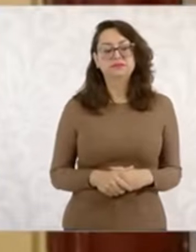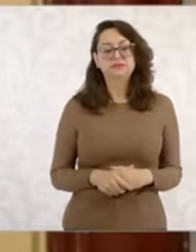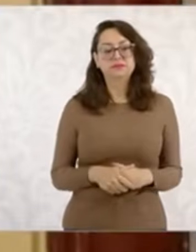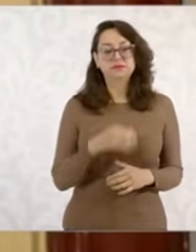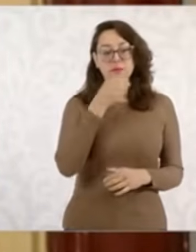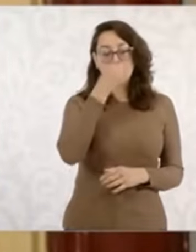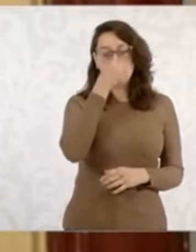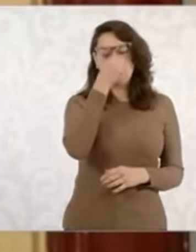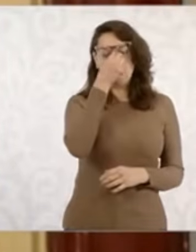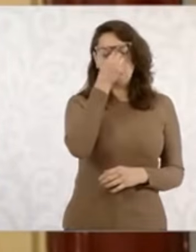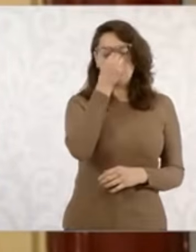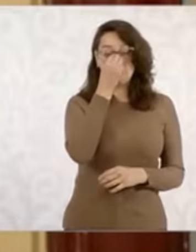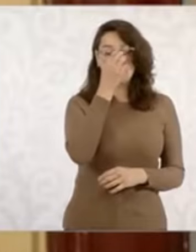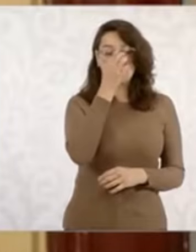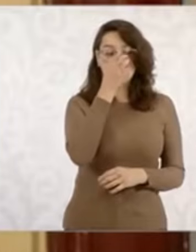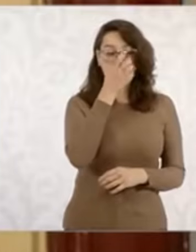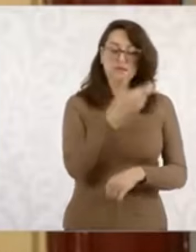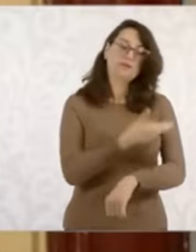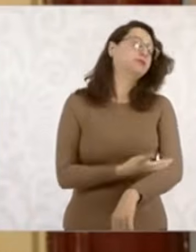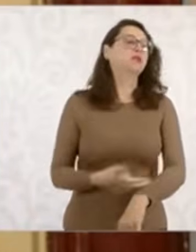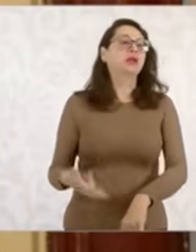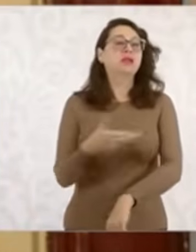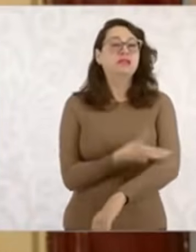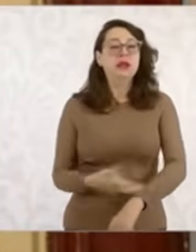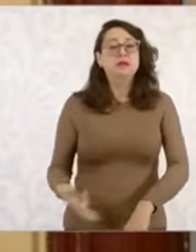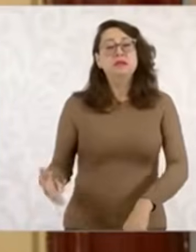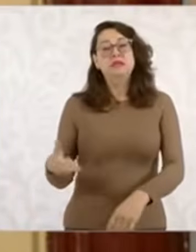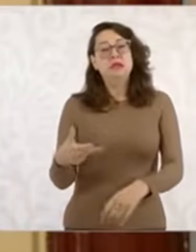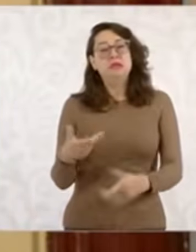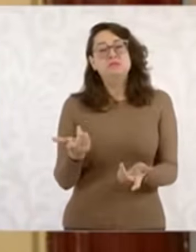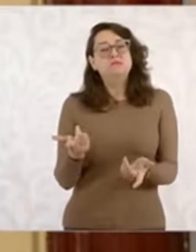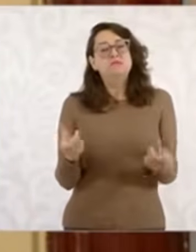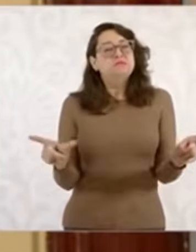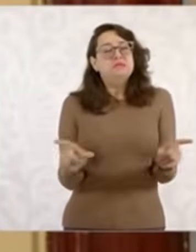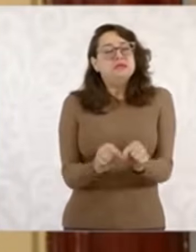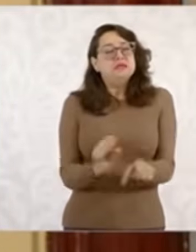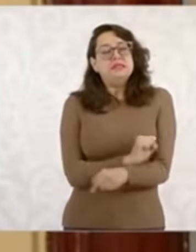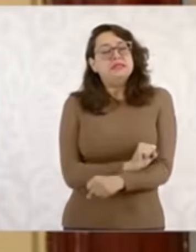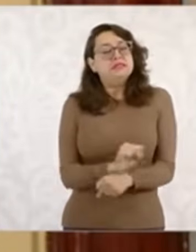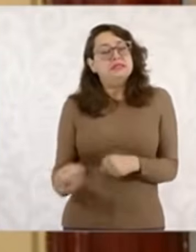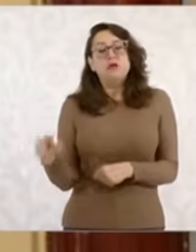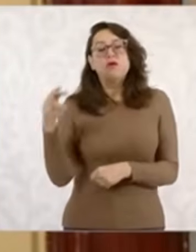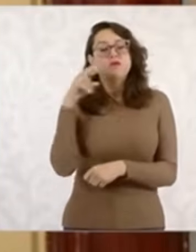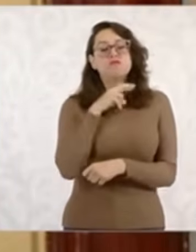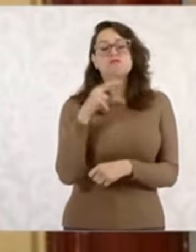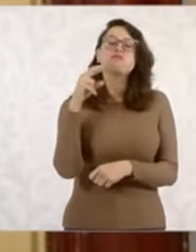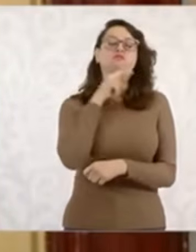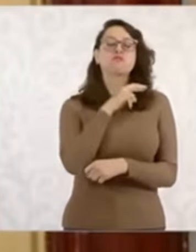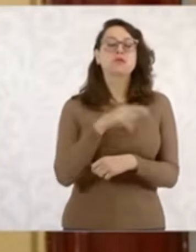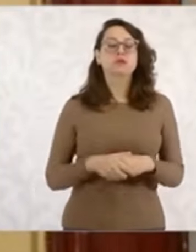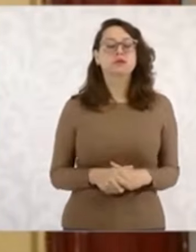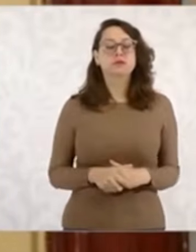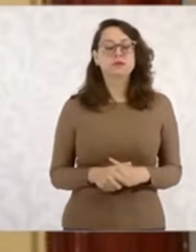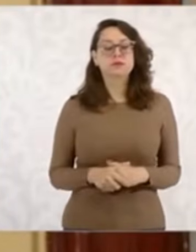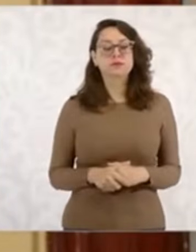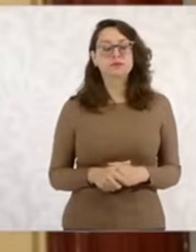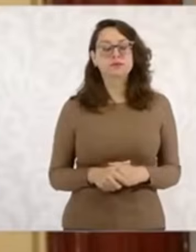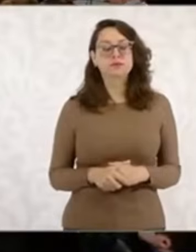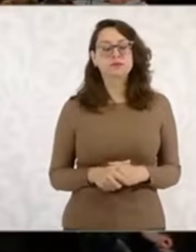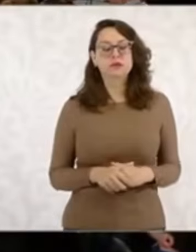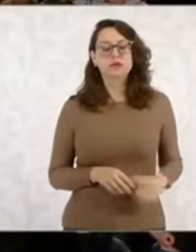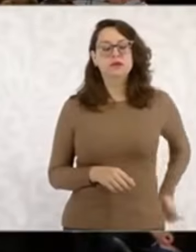y no hay trámites, es algo muy rápido. En el desarrollo ustedes vieron que la